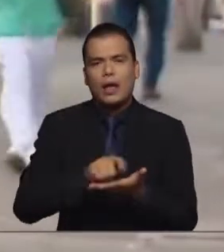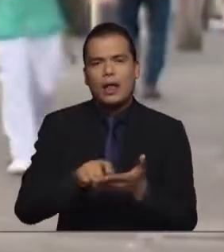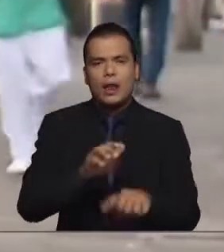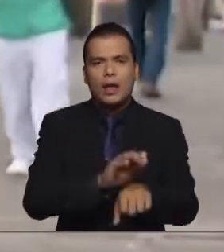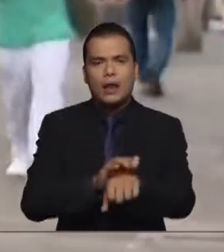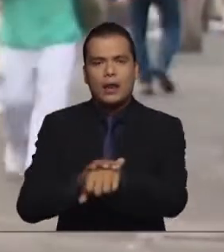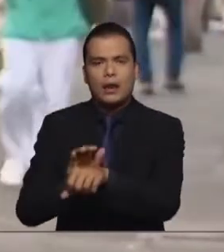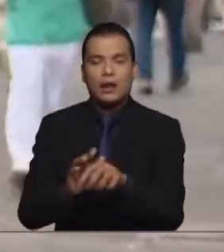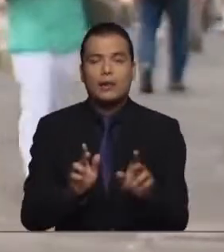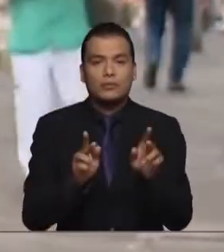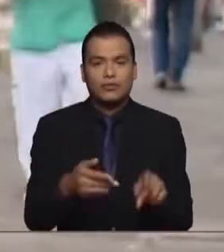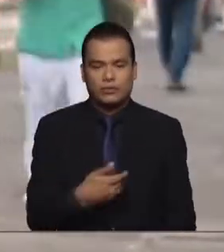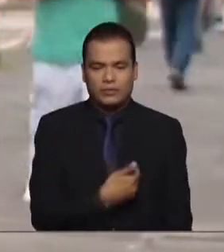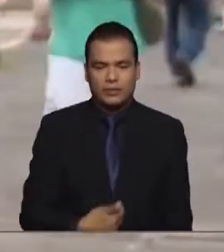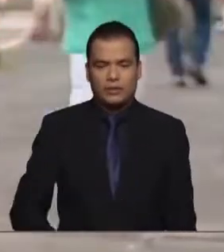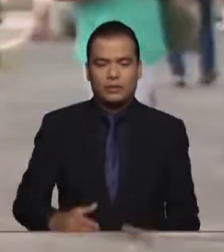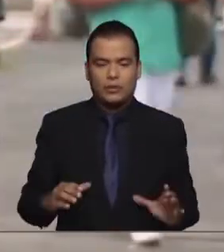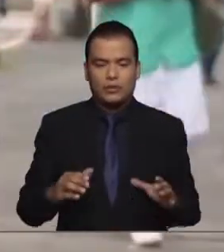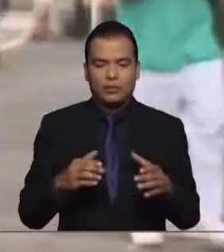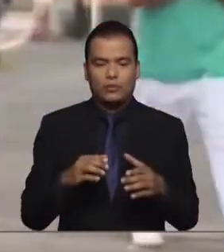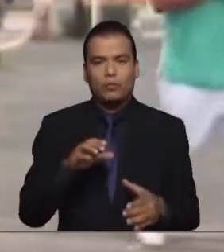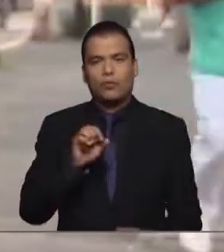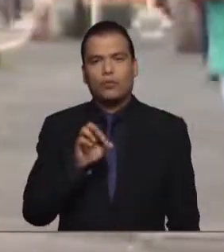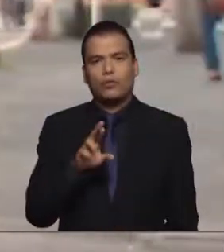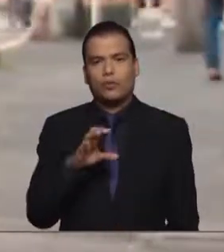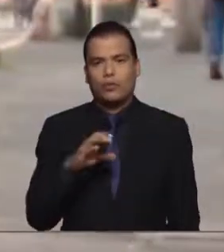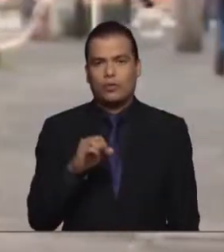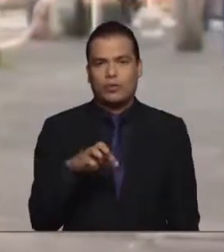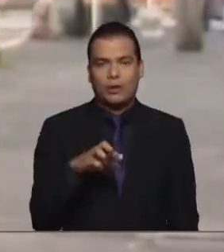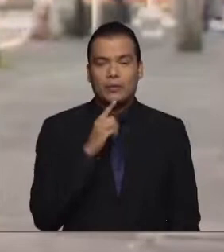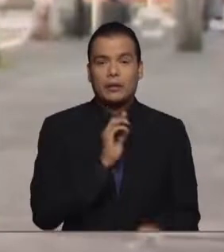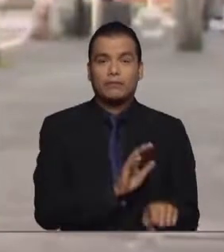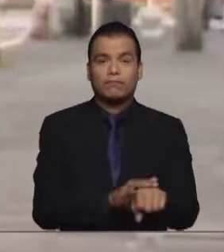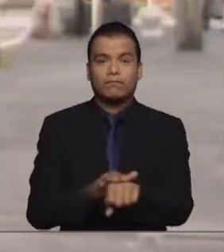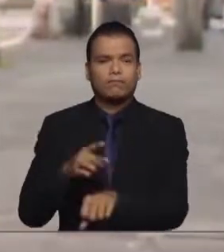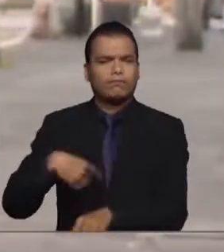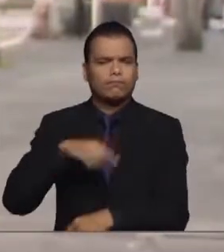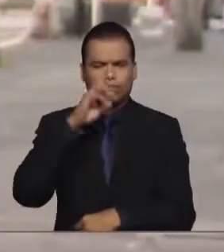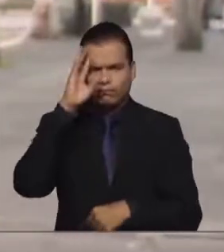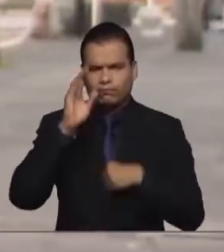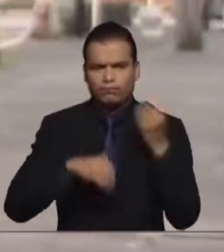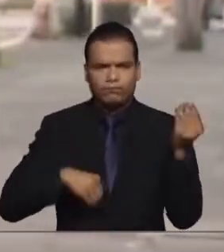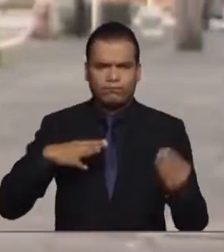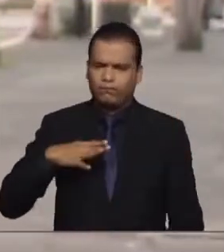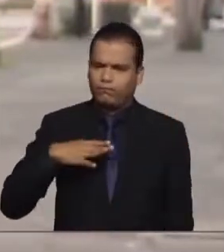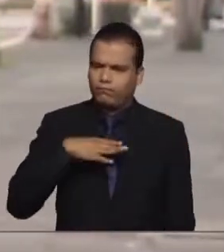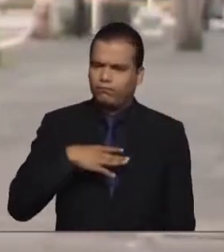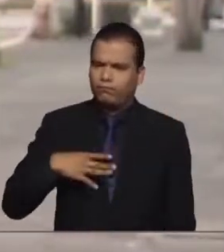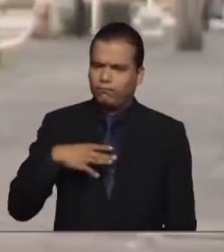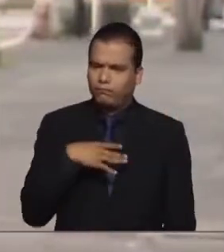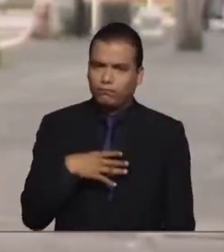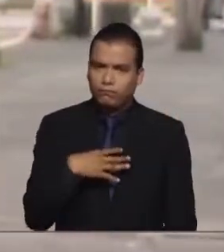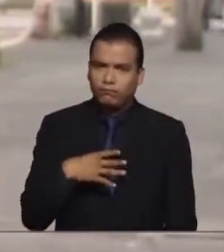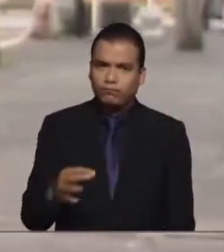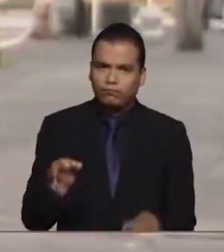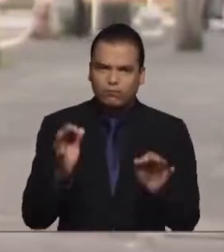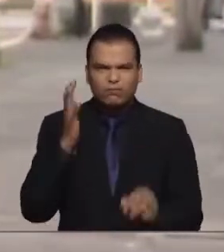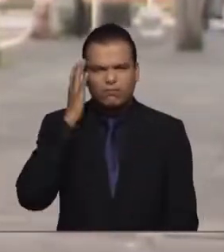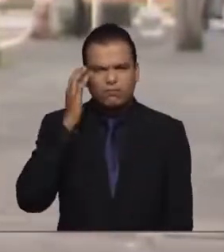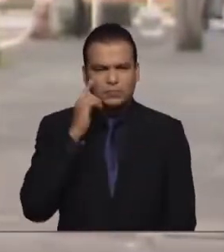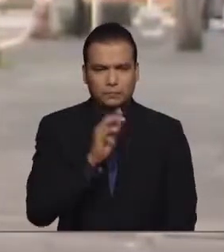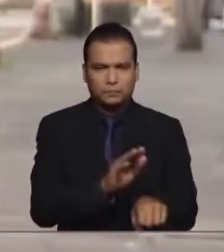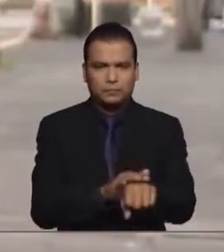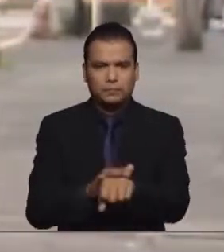presidente de la Corporación de Apoyo, CorpCAP, expresan su malestar por varias razones. Algunas de ellas, la